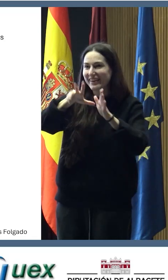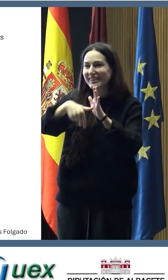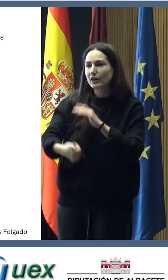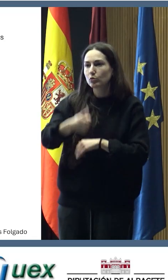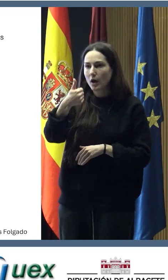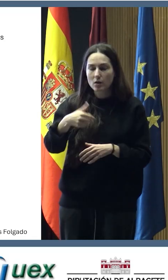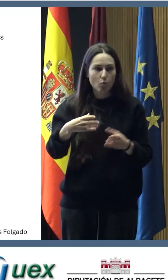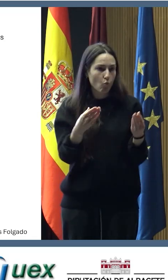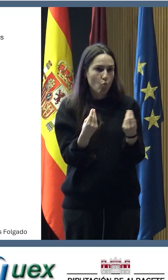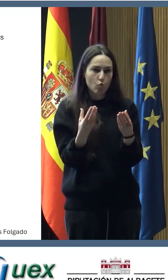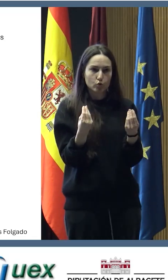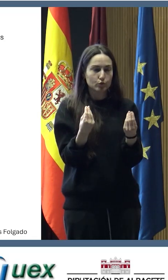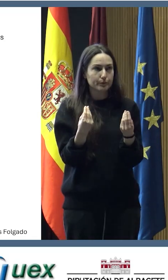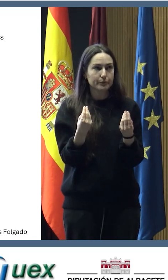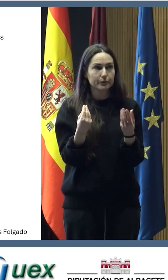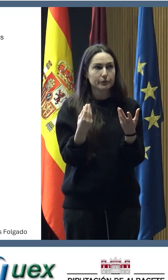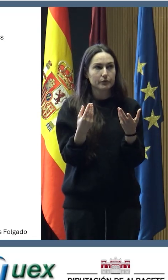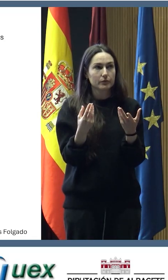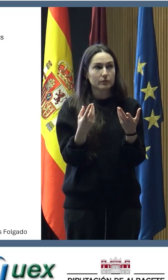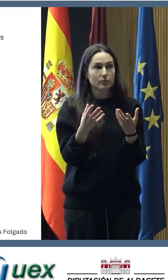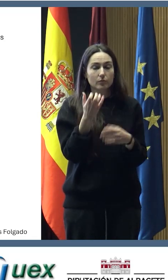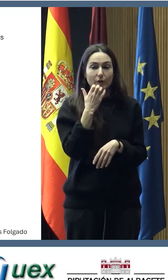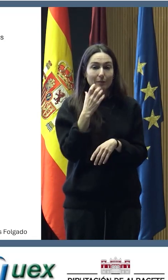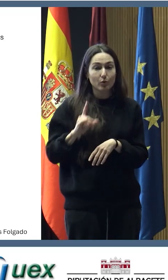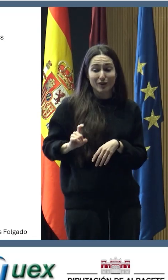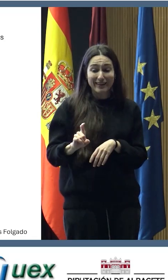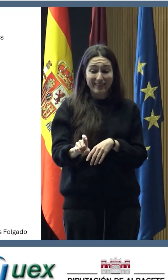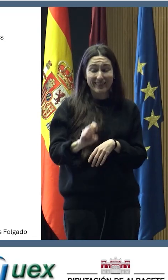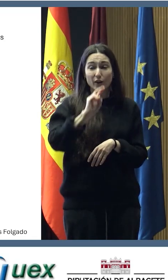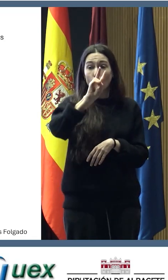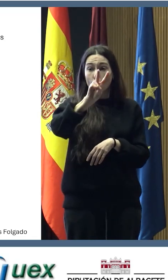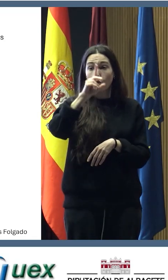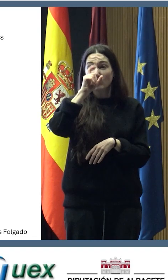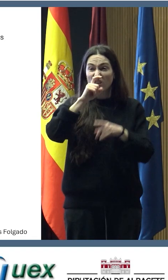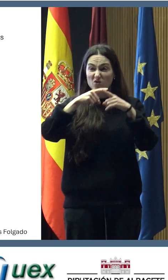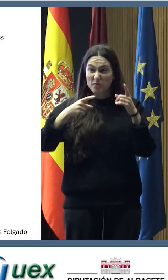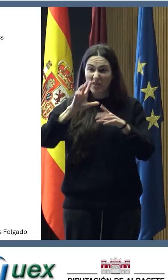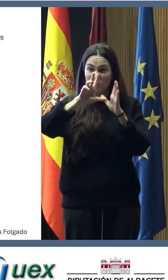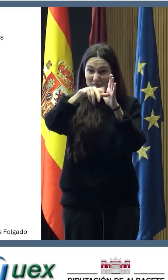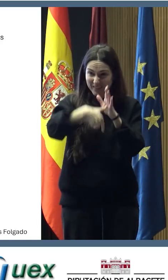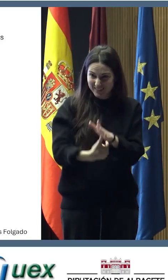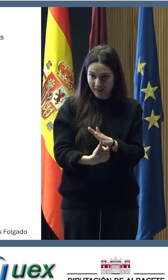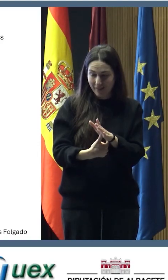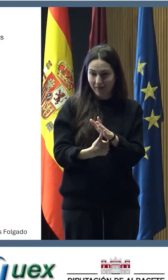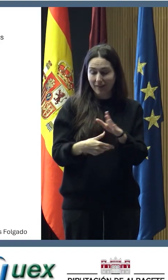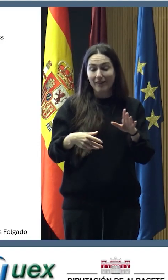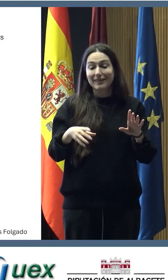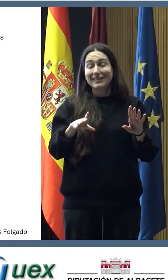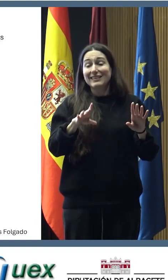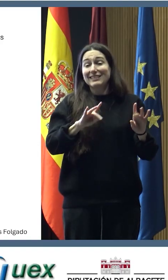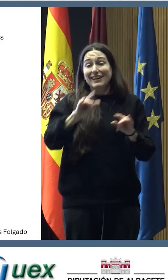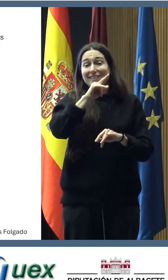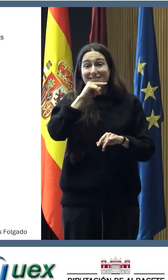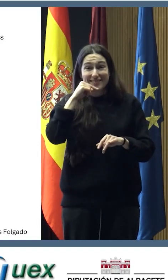muchísimo. En el cáncer 2 años y medio más tarde, en la diabetes 4 años y